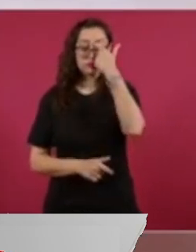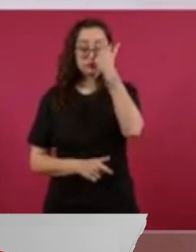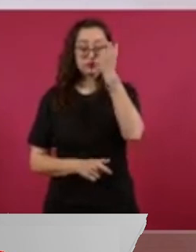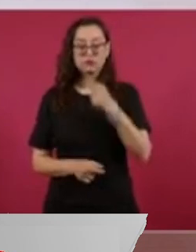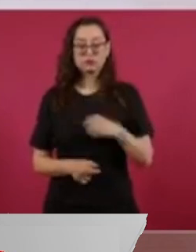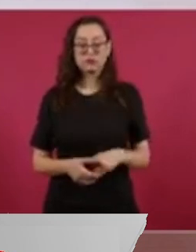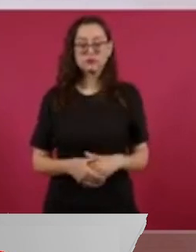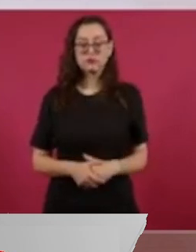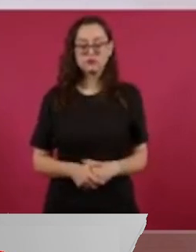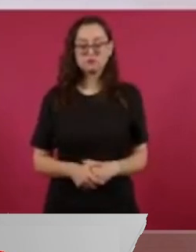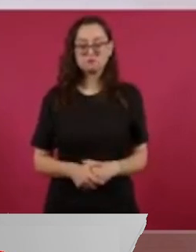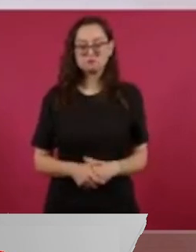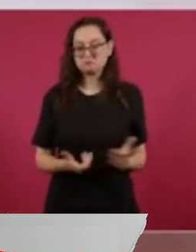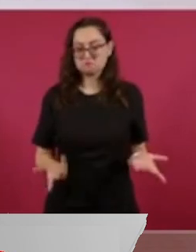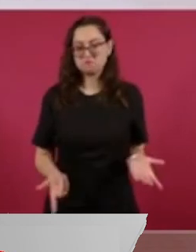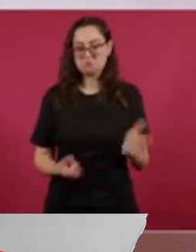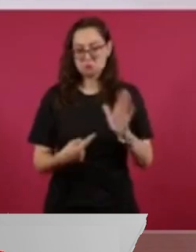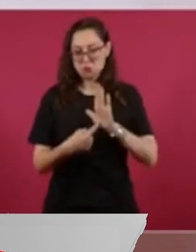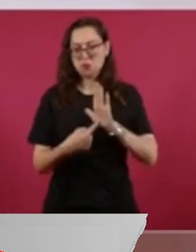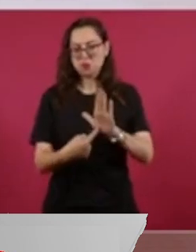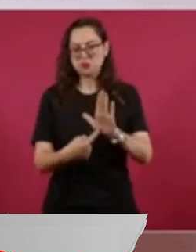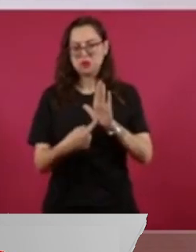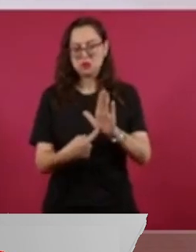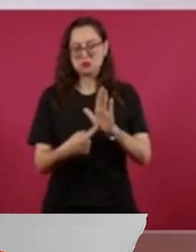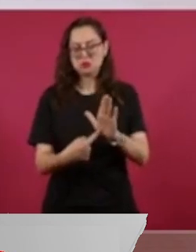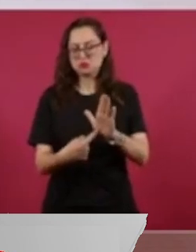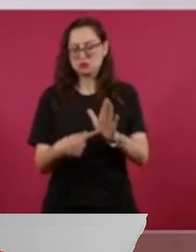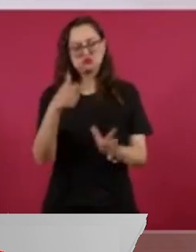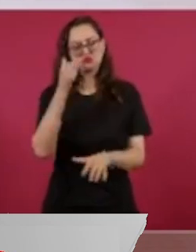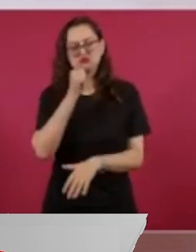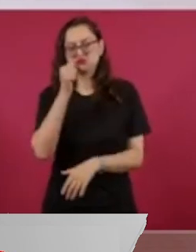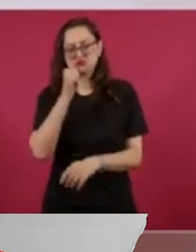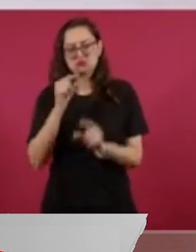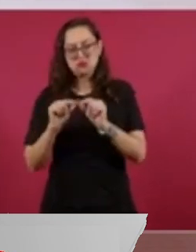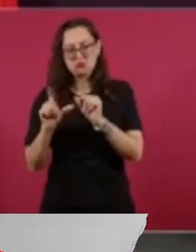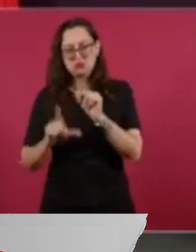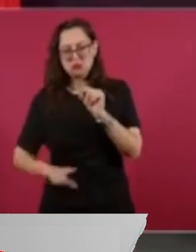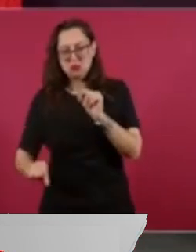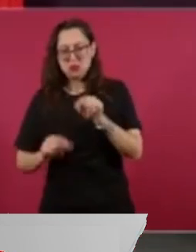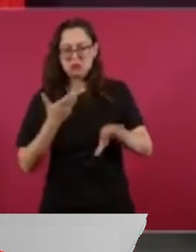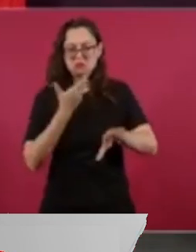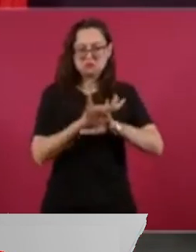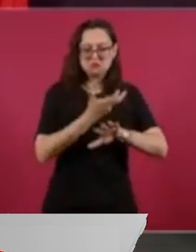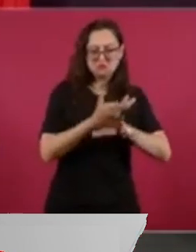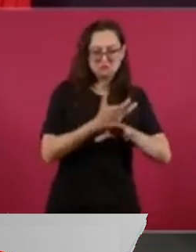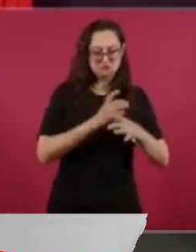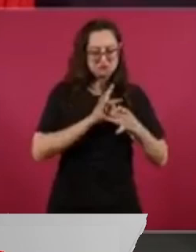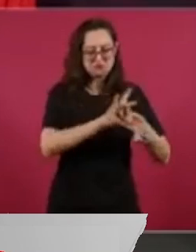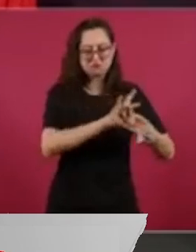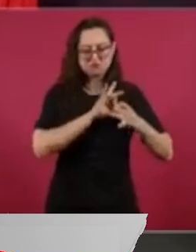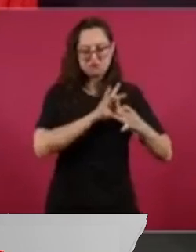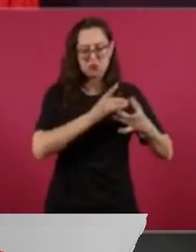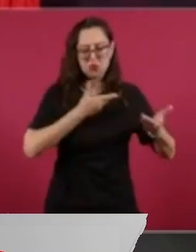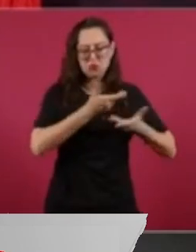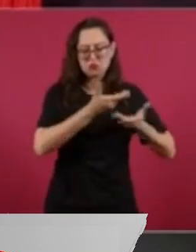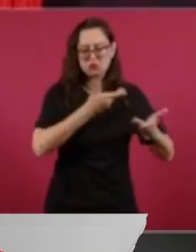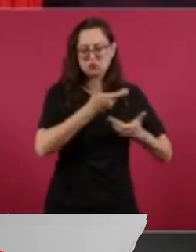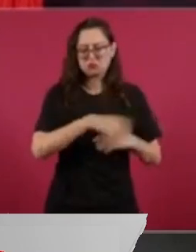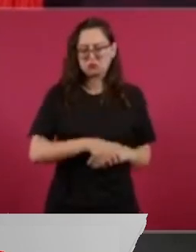un trabajo conjunto, aun cuando en este caso en específico no